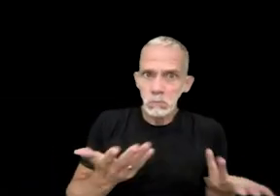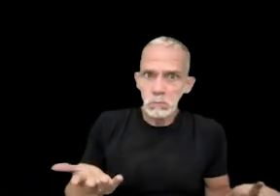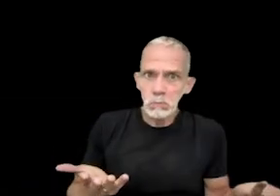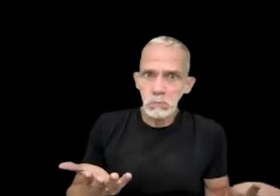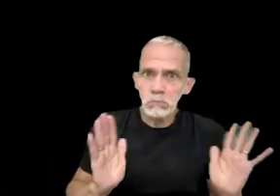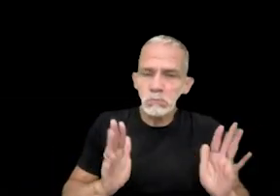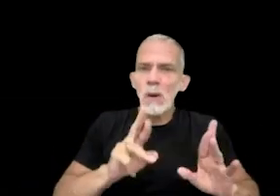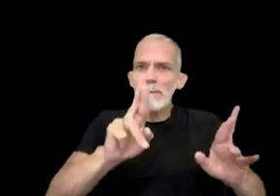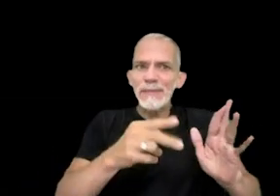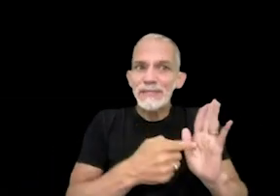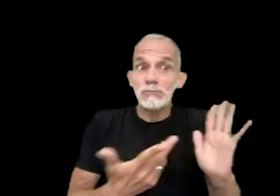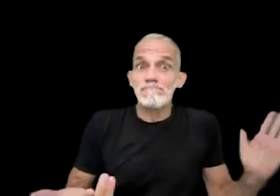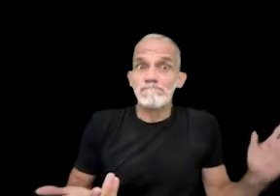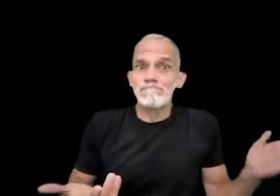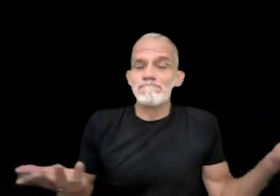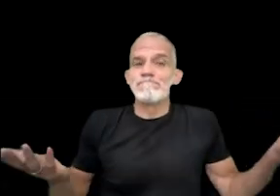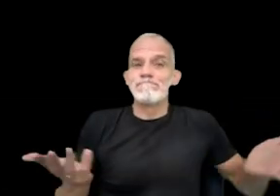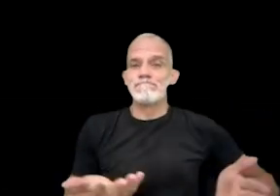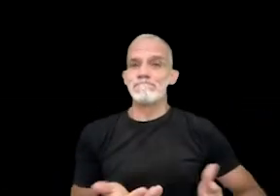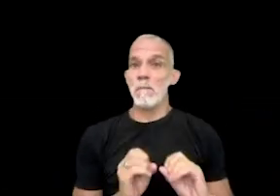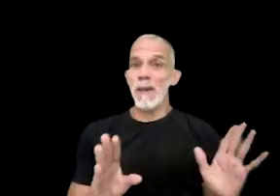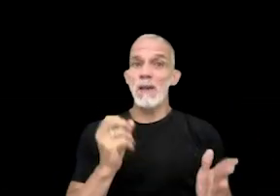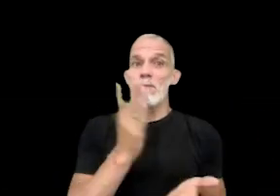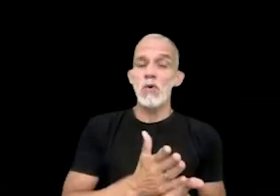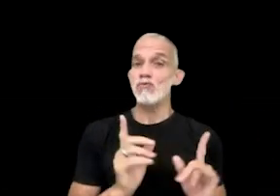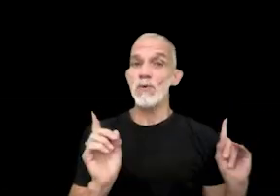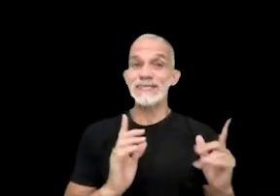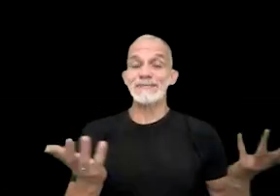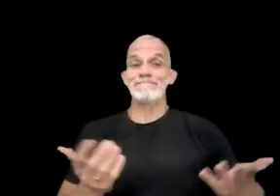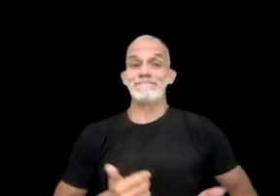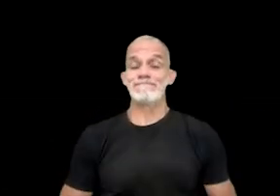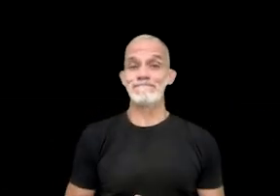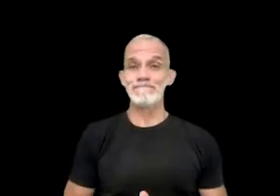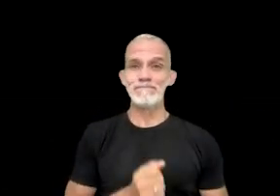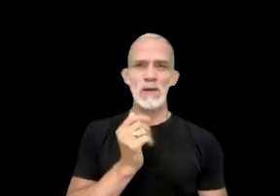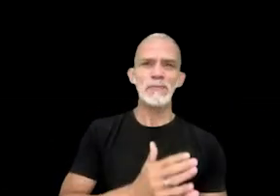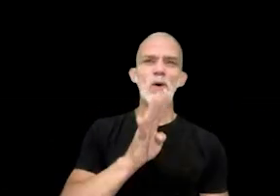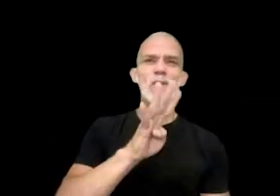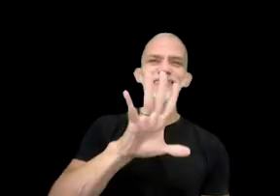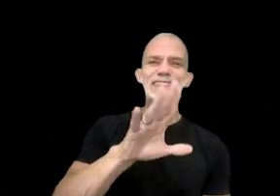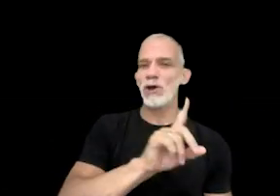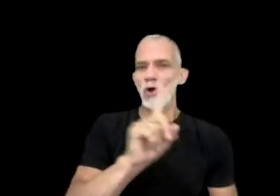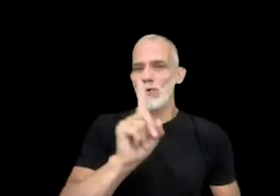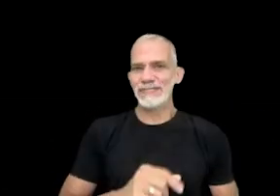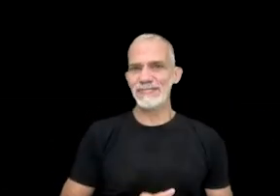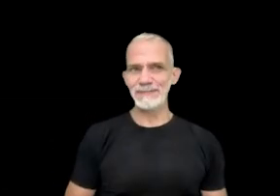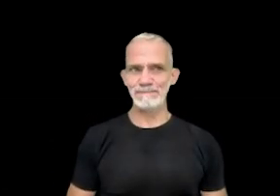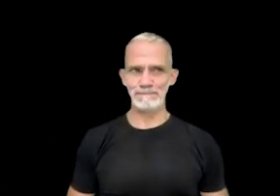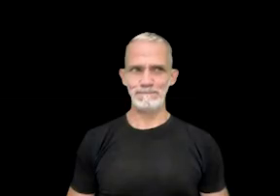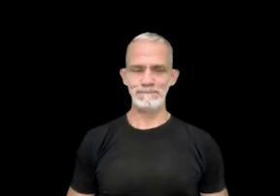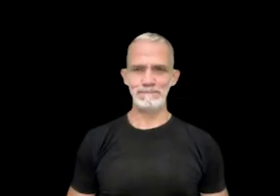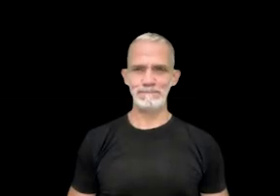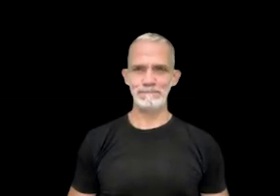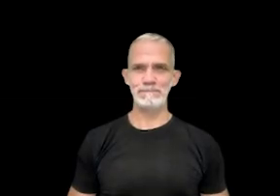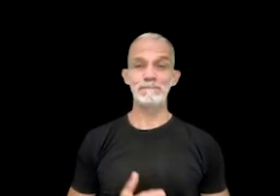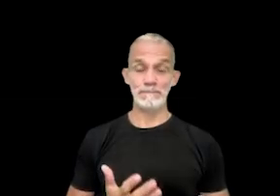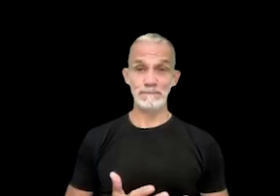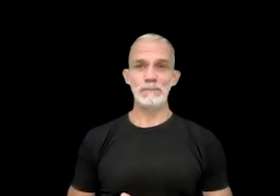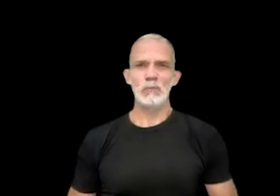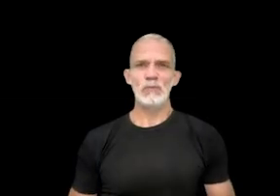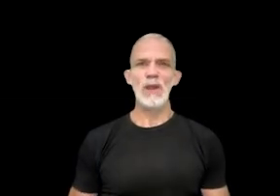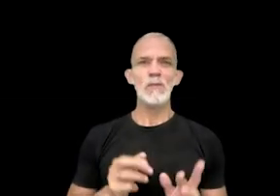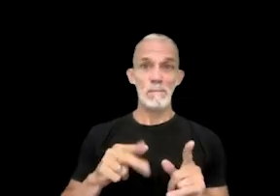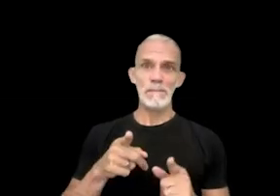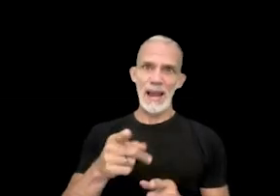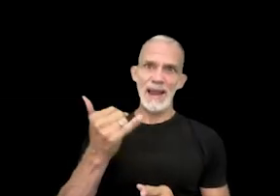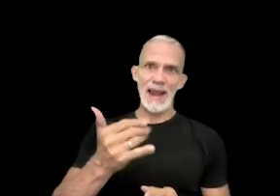puede calificar de un infractor, no se le va a poder aplicar un 45. ¿Sí? O sea, pero lo